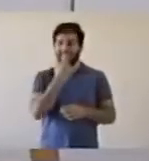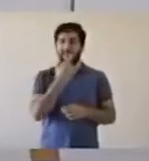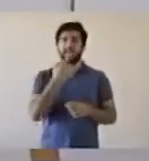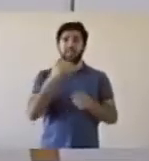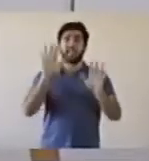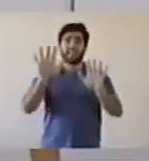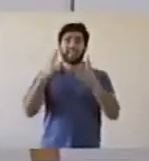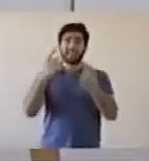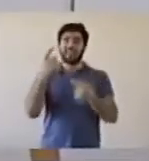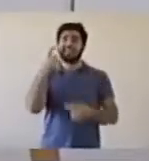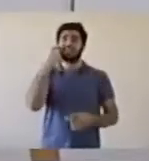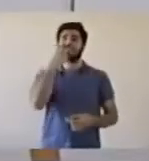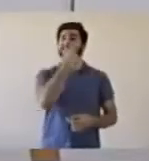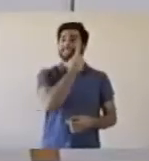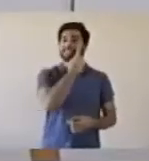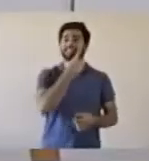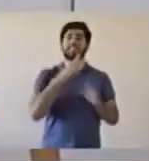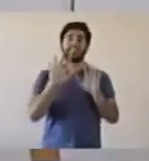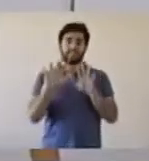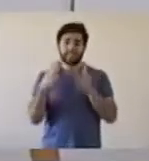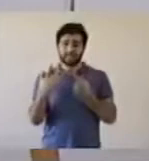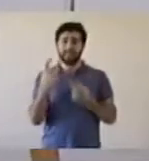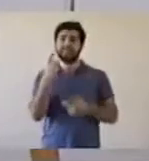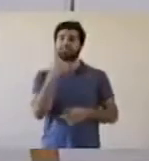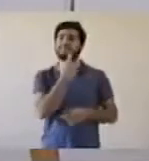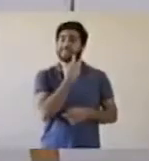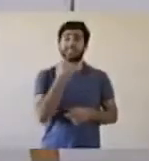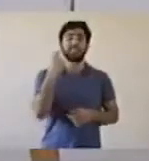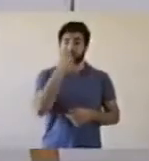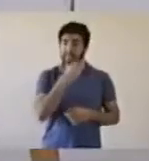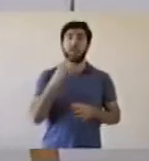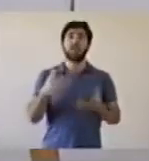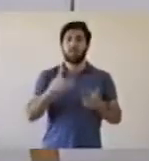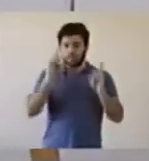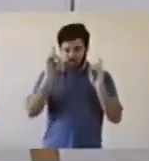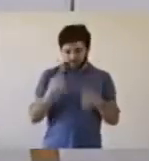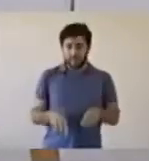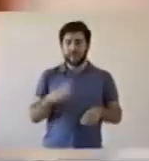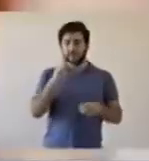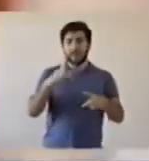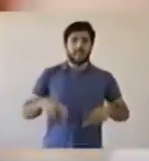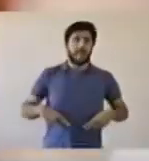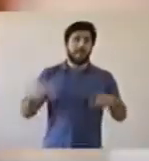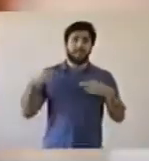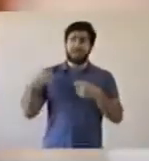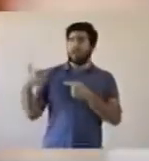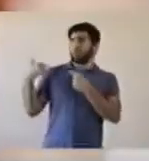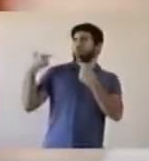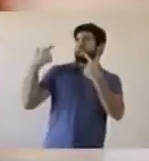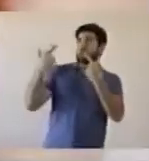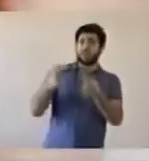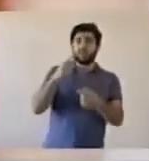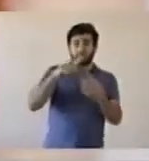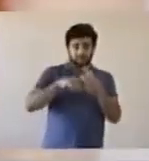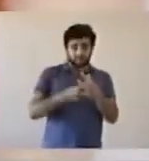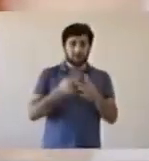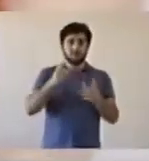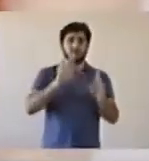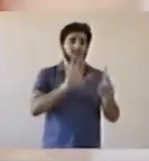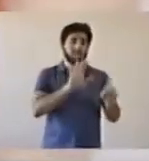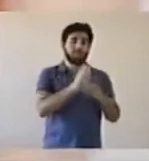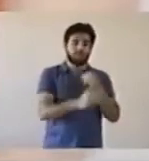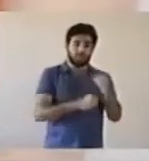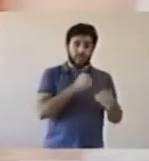abajo. Deberían de durar todo el resto de nuestra vida, por lo cual es importante su higiene. Inician su aparición a los 6 años de